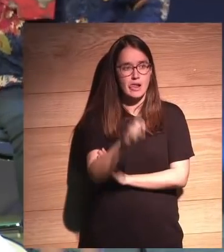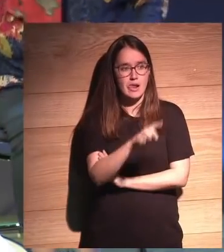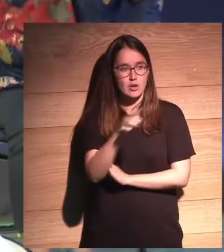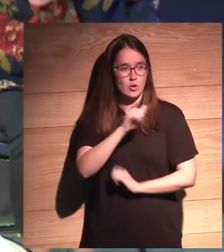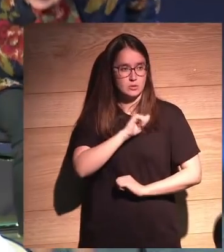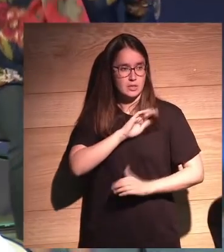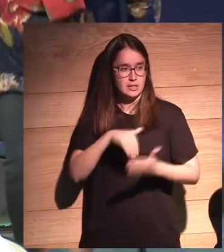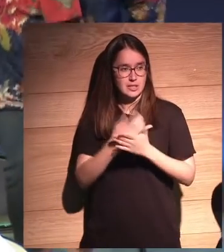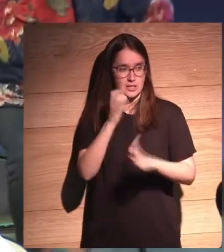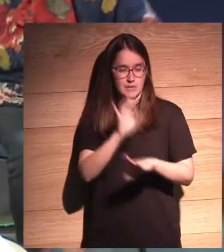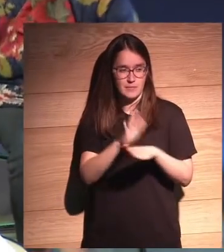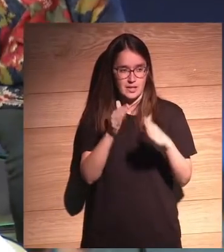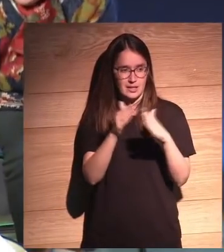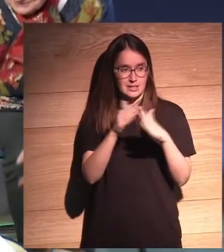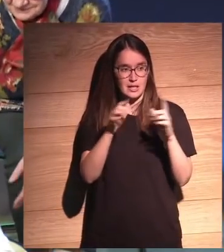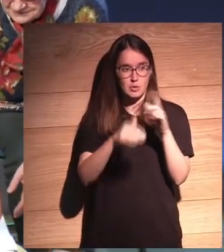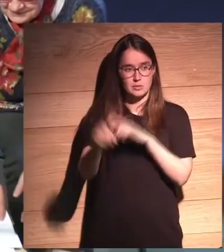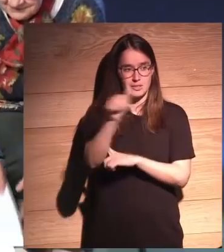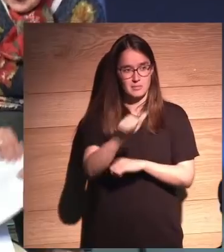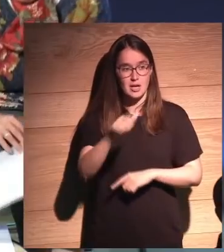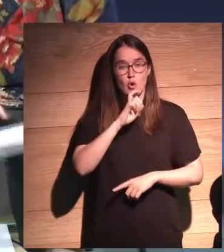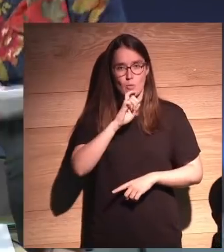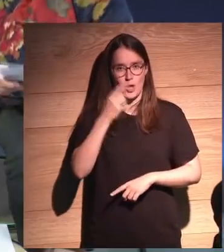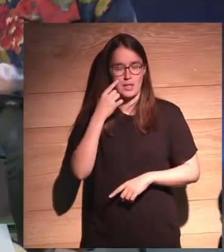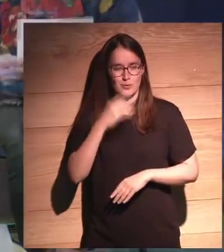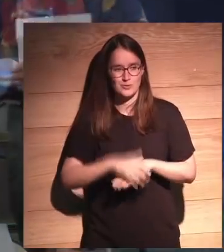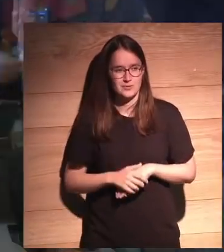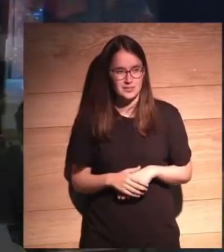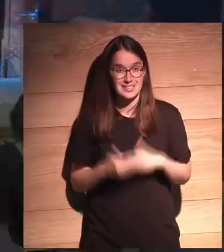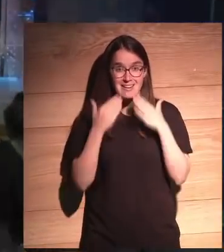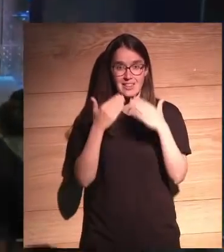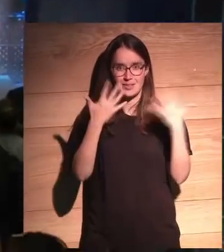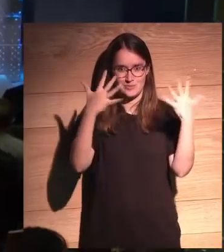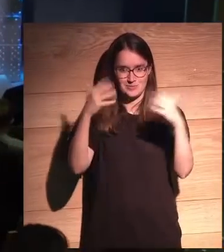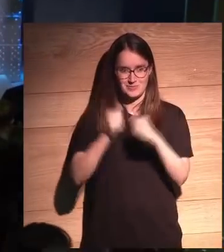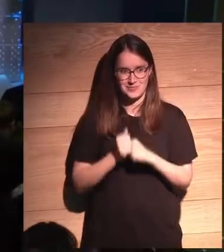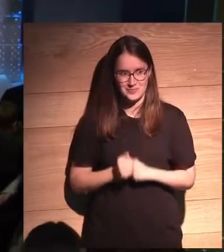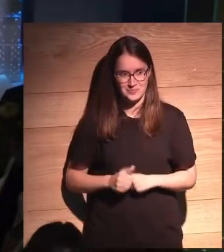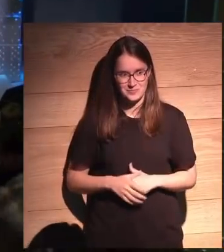esperáis a que os lo mandemos la próxima semana, a ver cómo hacemos. Perfecto. Gracias.